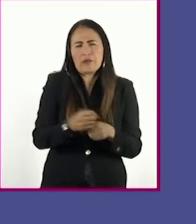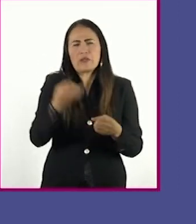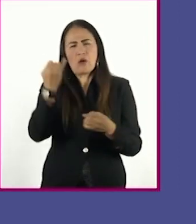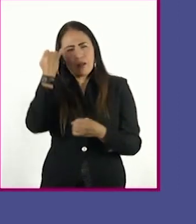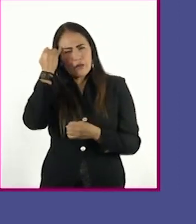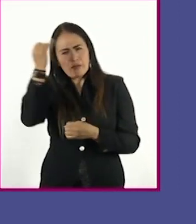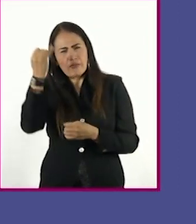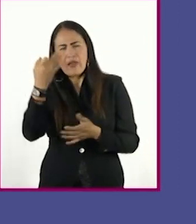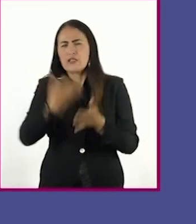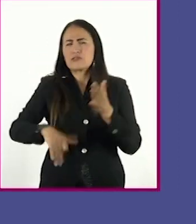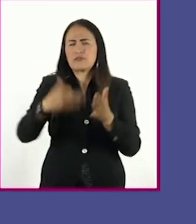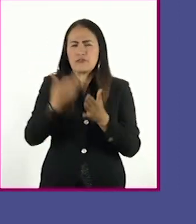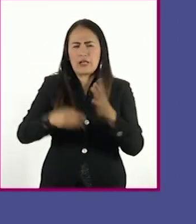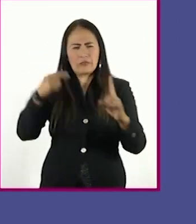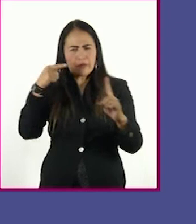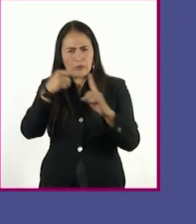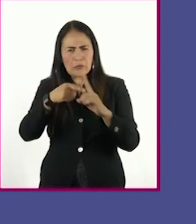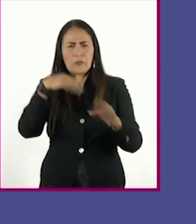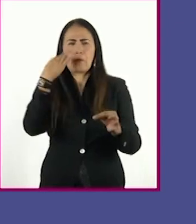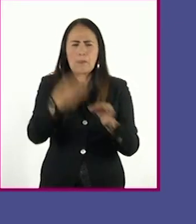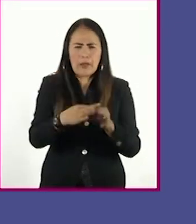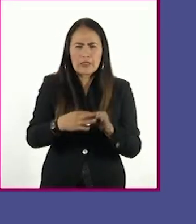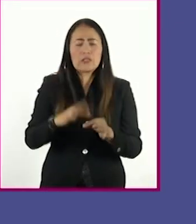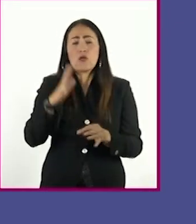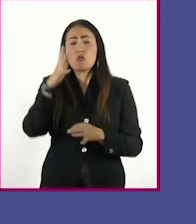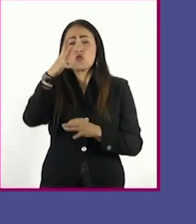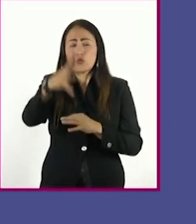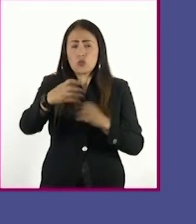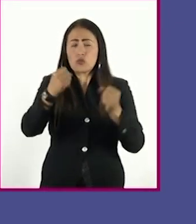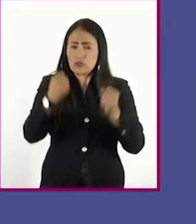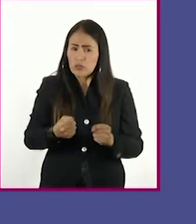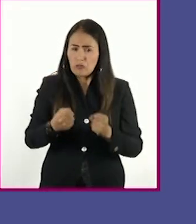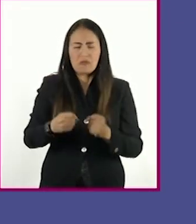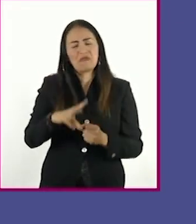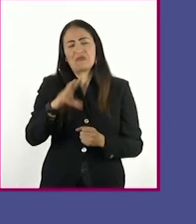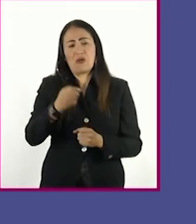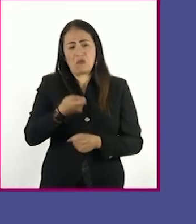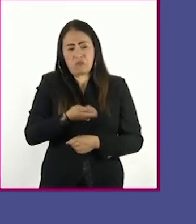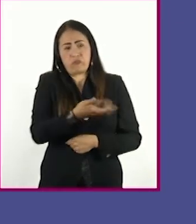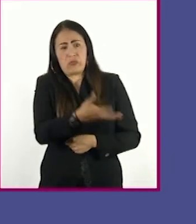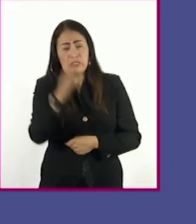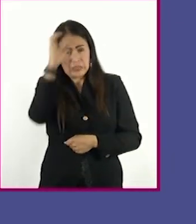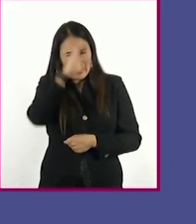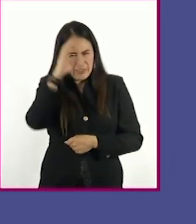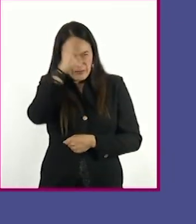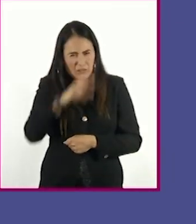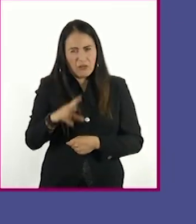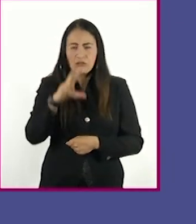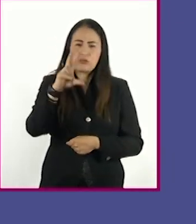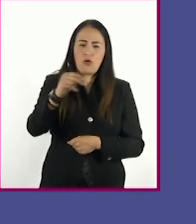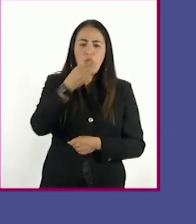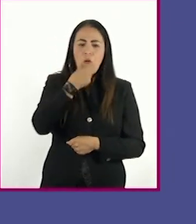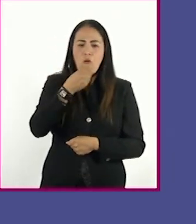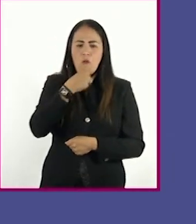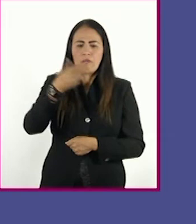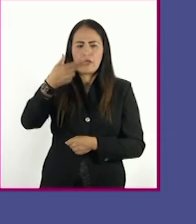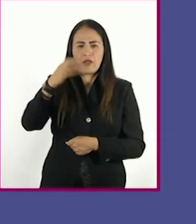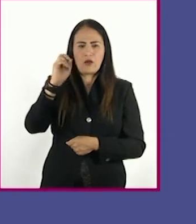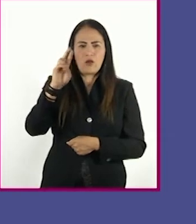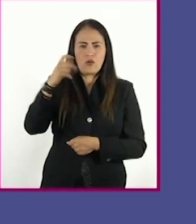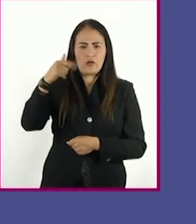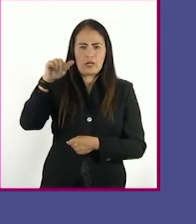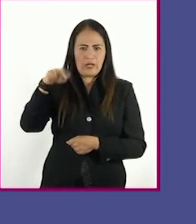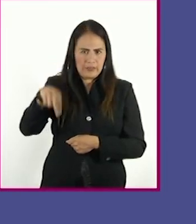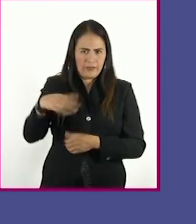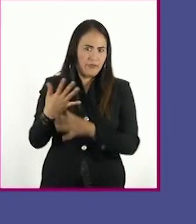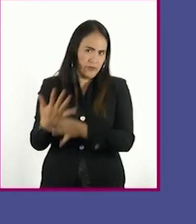tan carentes de precisión y poder predictivo que no merecen ser llamados científicos, mencionó Horgan en 2013. Entre